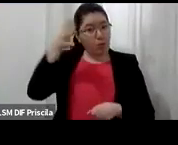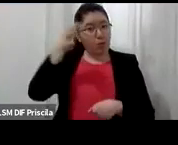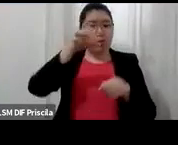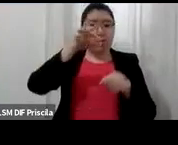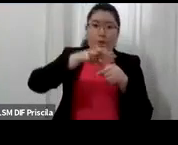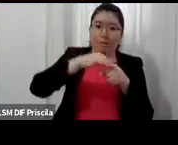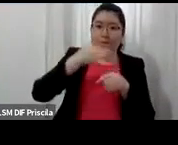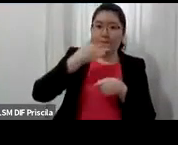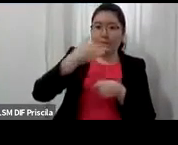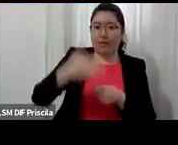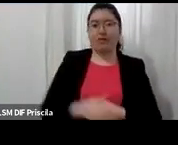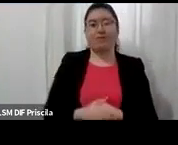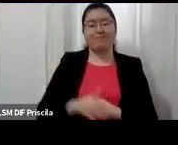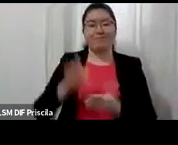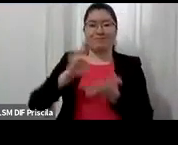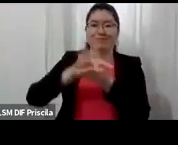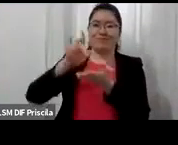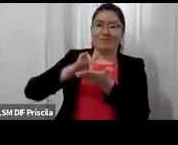con nosotras, Tania.